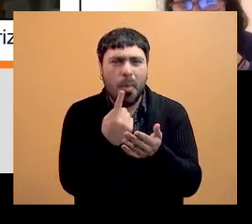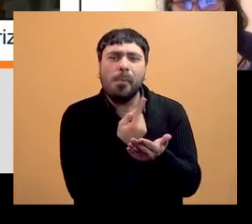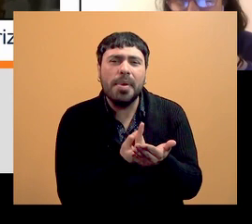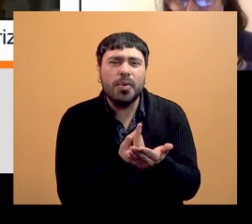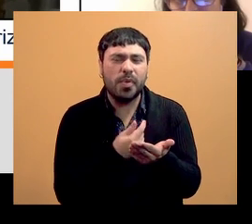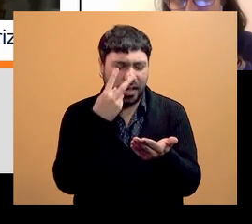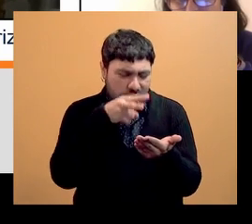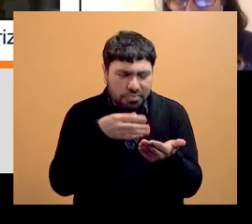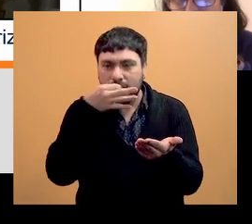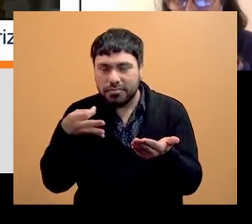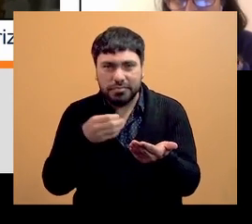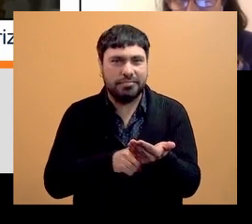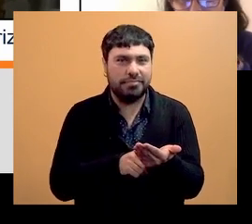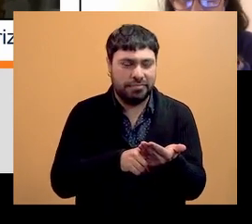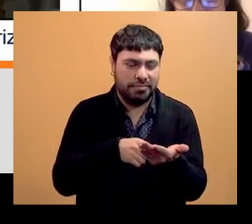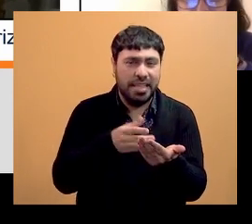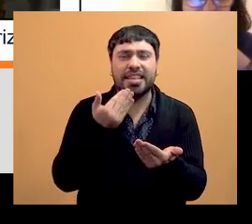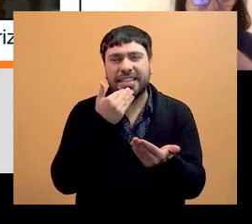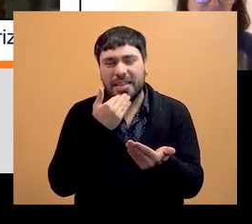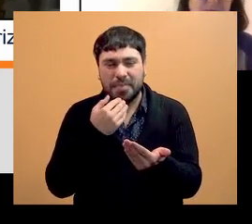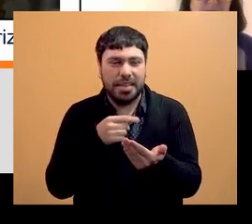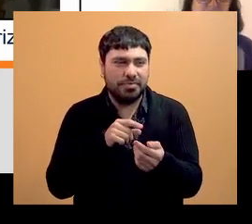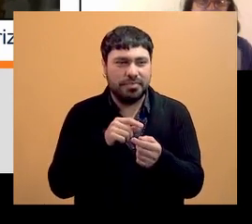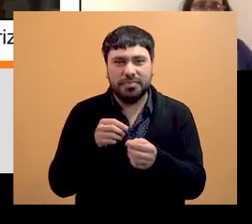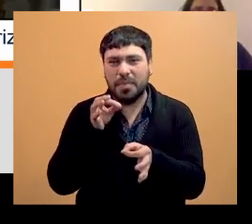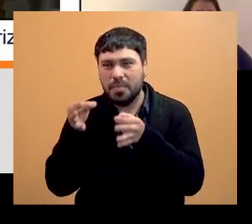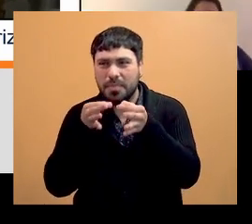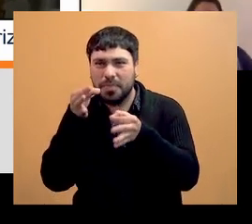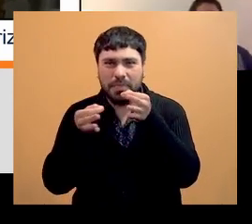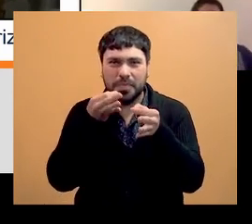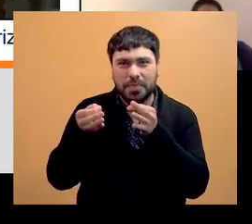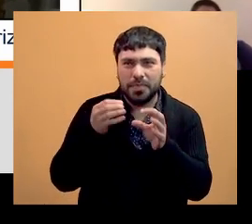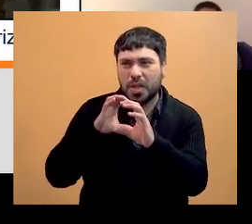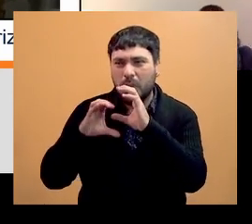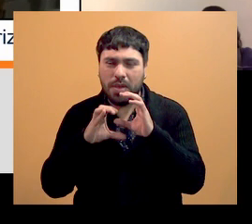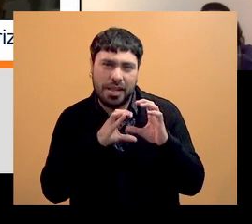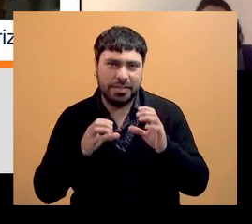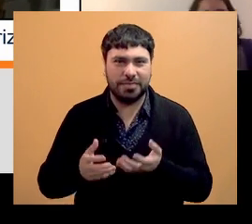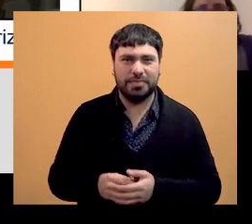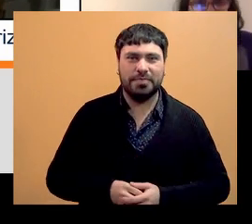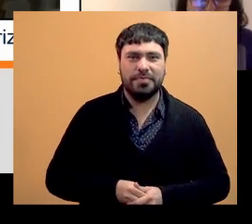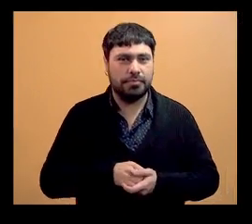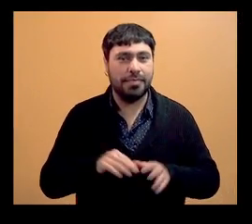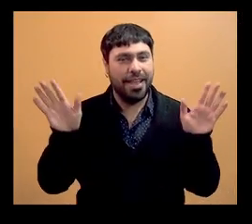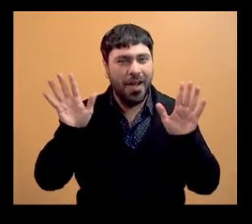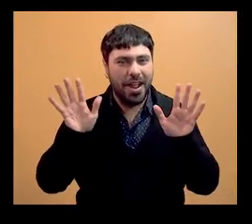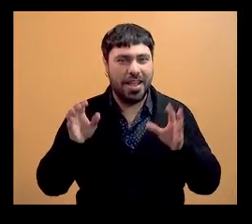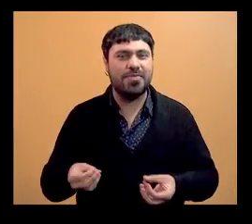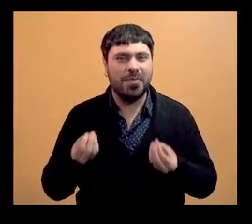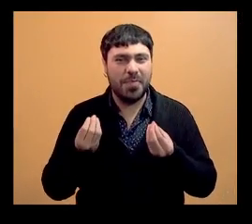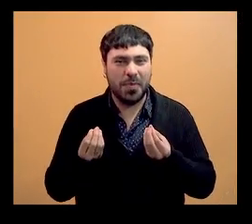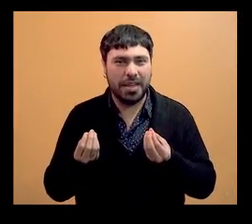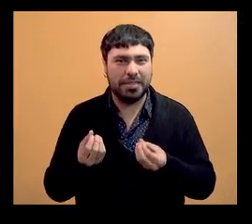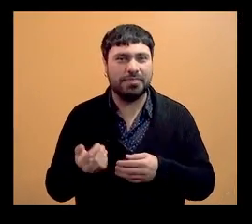los participantes e interactuando también contigo para que puedas contestar las preguntas. Hola,